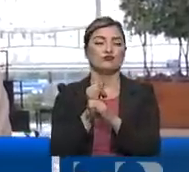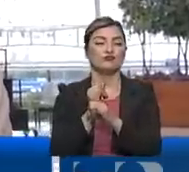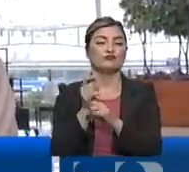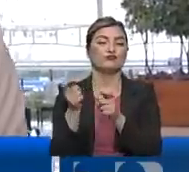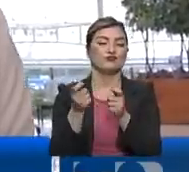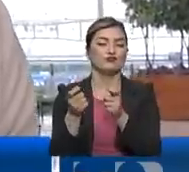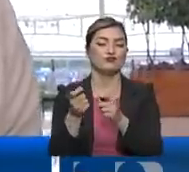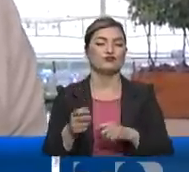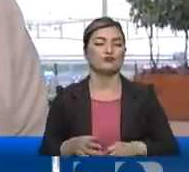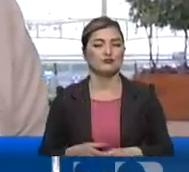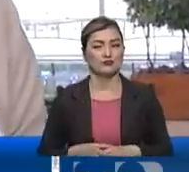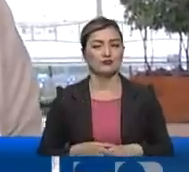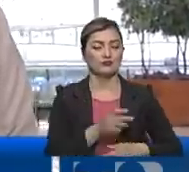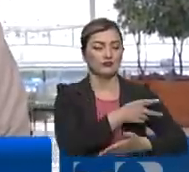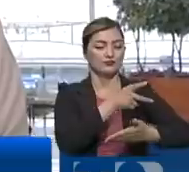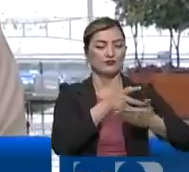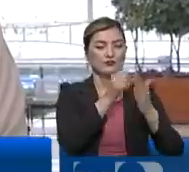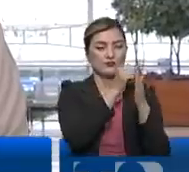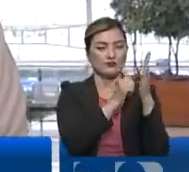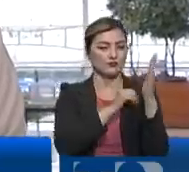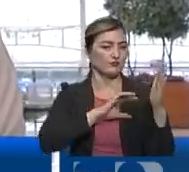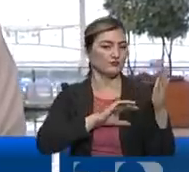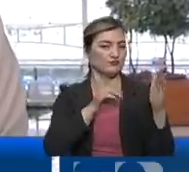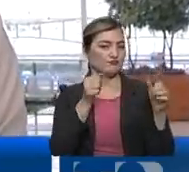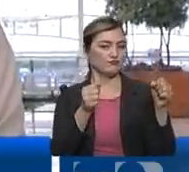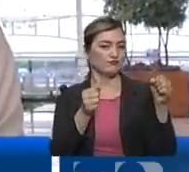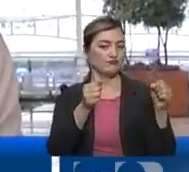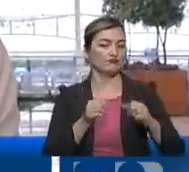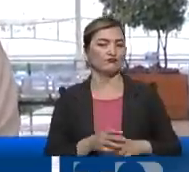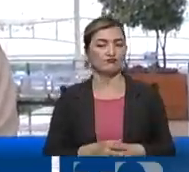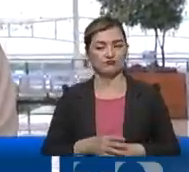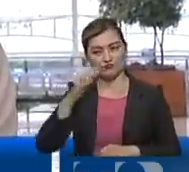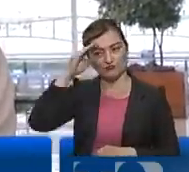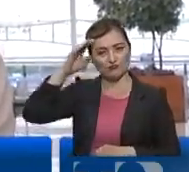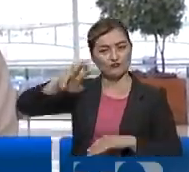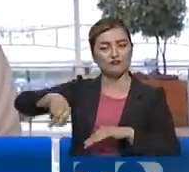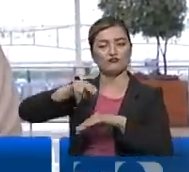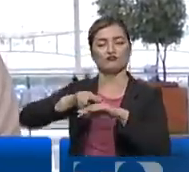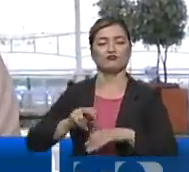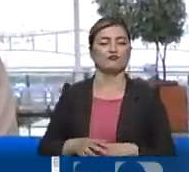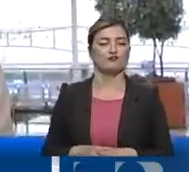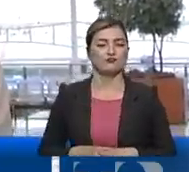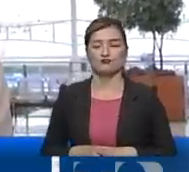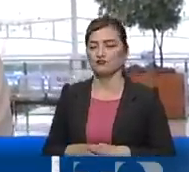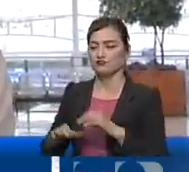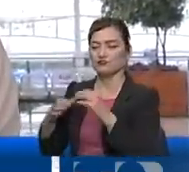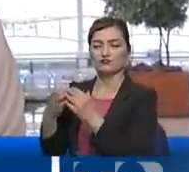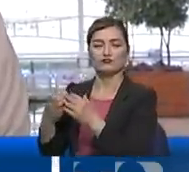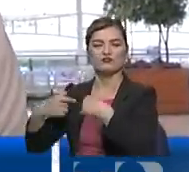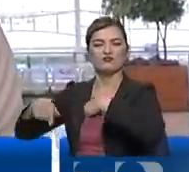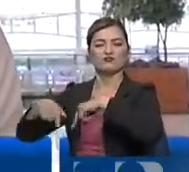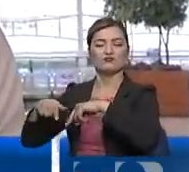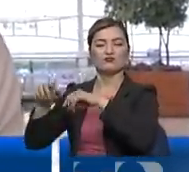entidades de control. Para el caso de Pichincha, Agencia Metropolitana de Tránsito, Policía Nacional y Comisión de Tránsito del